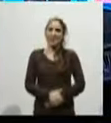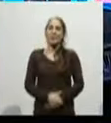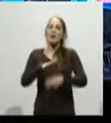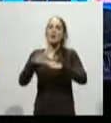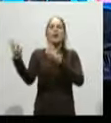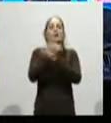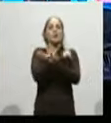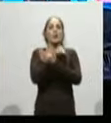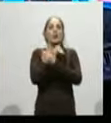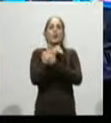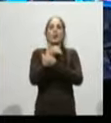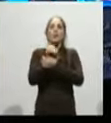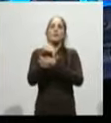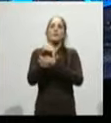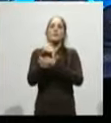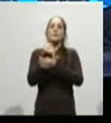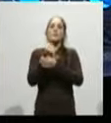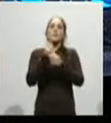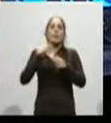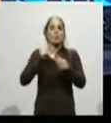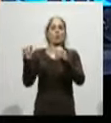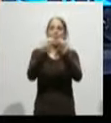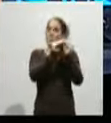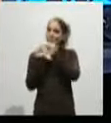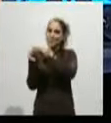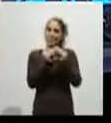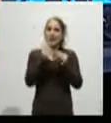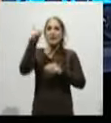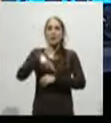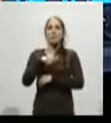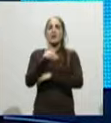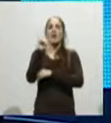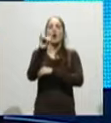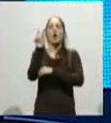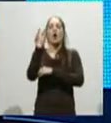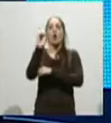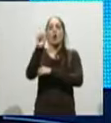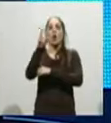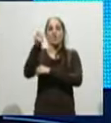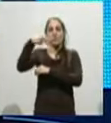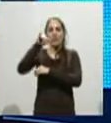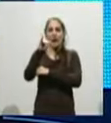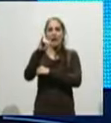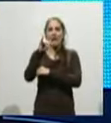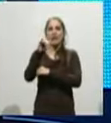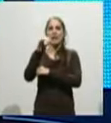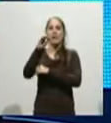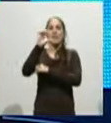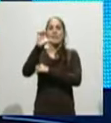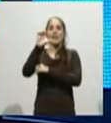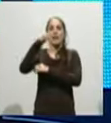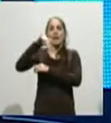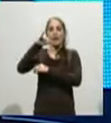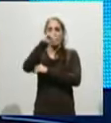mismas oportunidades. Nos queda también por saludar a Giovanni Denis, que es director de la agencia Más que Moda Gran Canaria, que